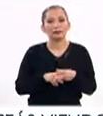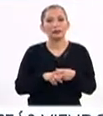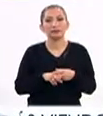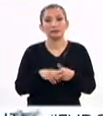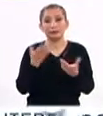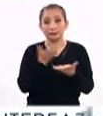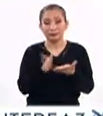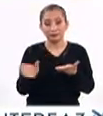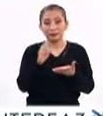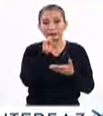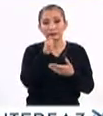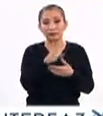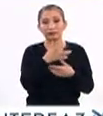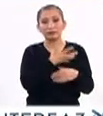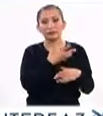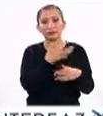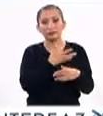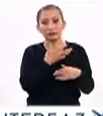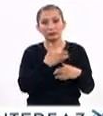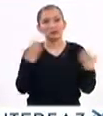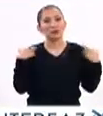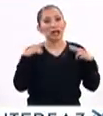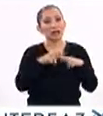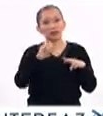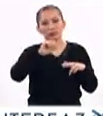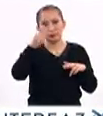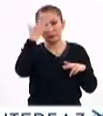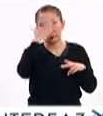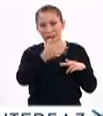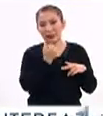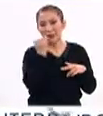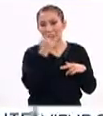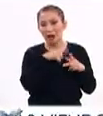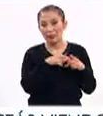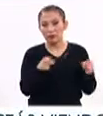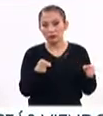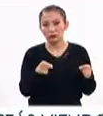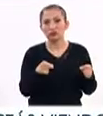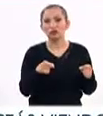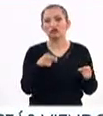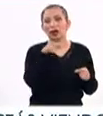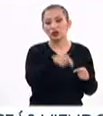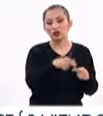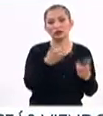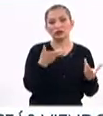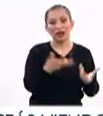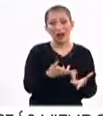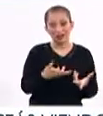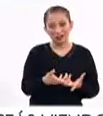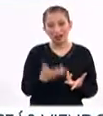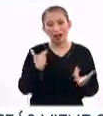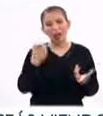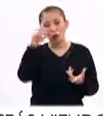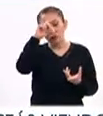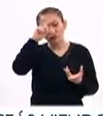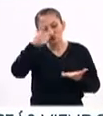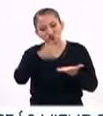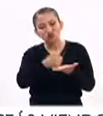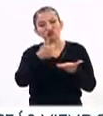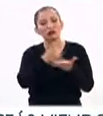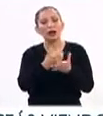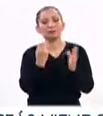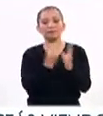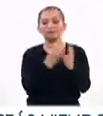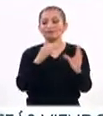Y por otro lado también tenemos profesoras especialistas del idioma japonés que se encargan de dar asesorías,